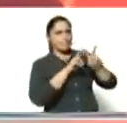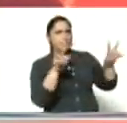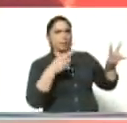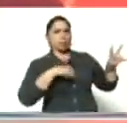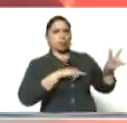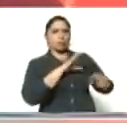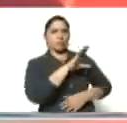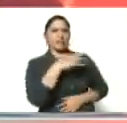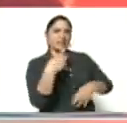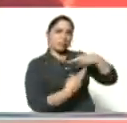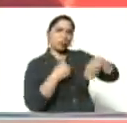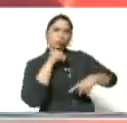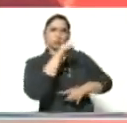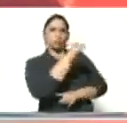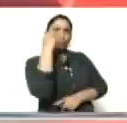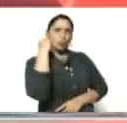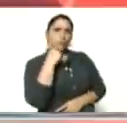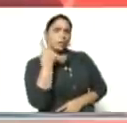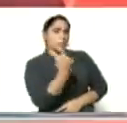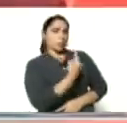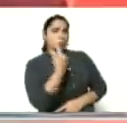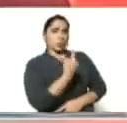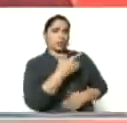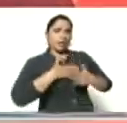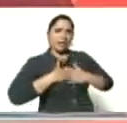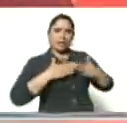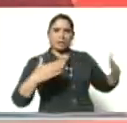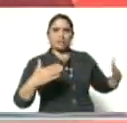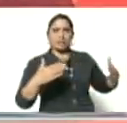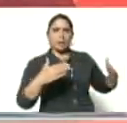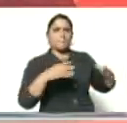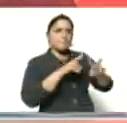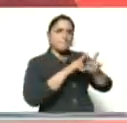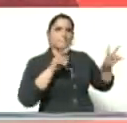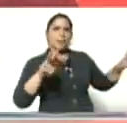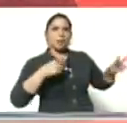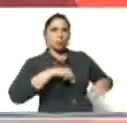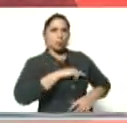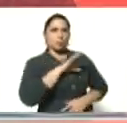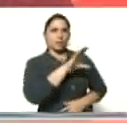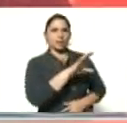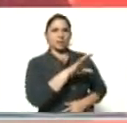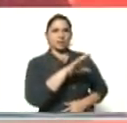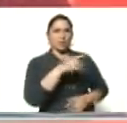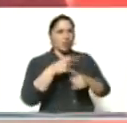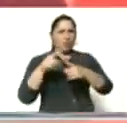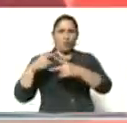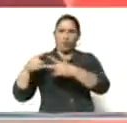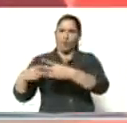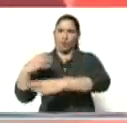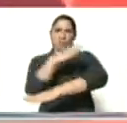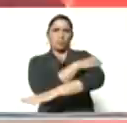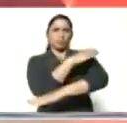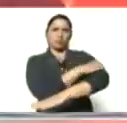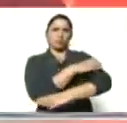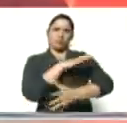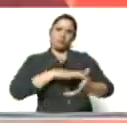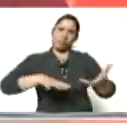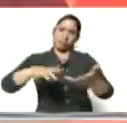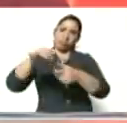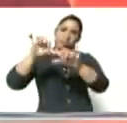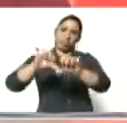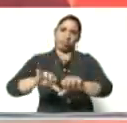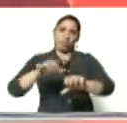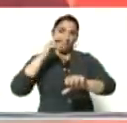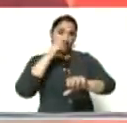Bolivariana la única garantía de paz de este país. Lo demás es el caos. Lo demás sería el caos. De manera que